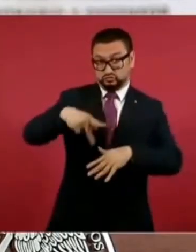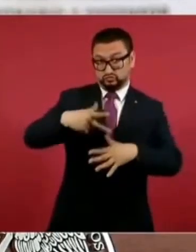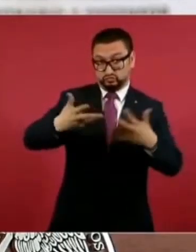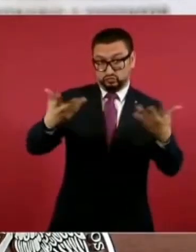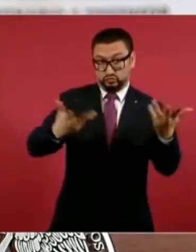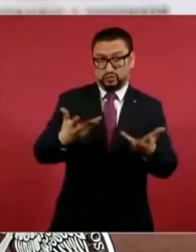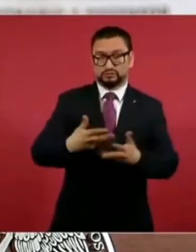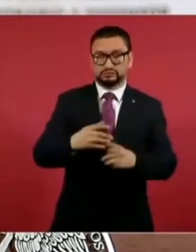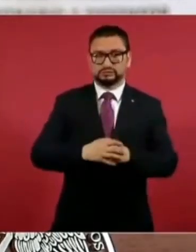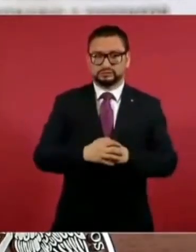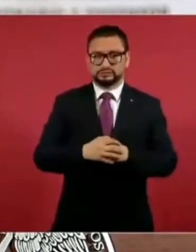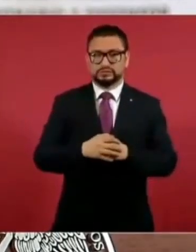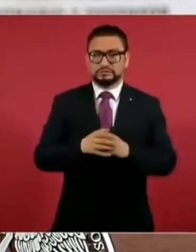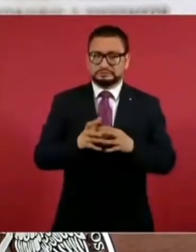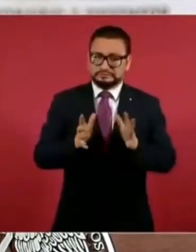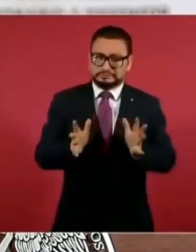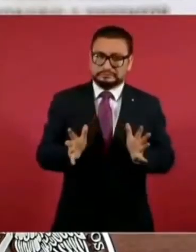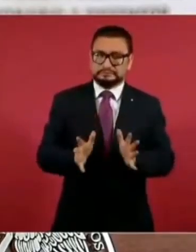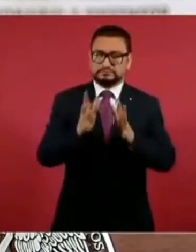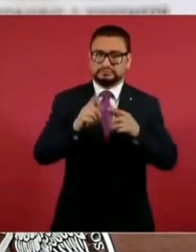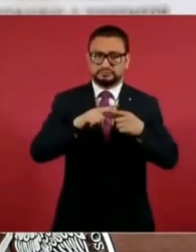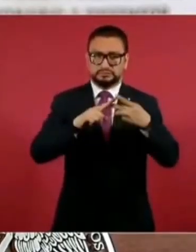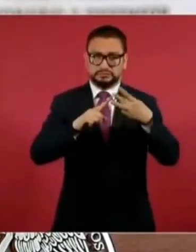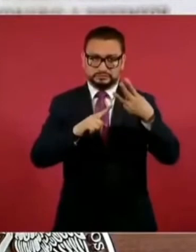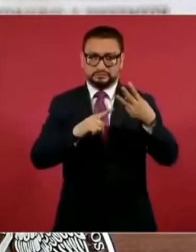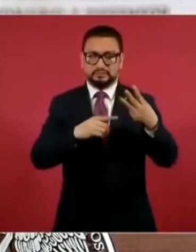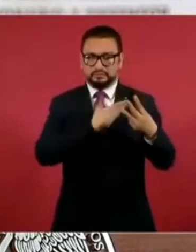impulsada por tres grandes presidentes: